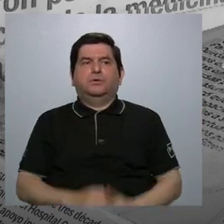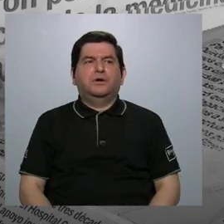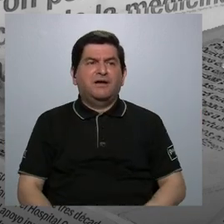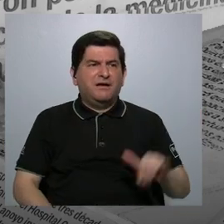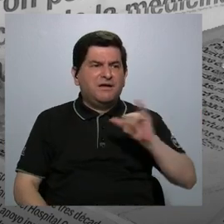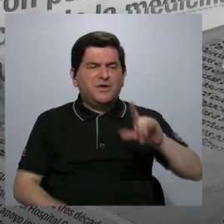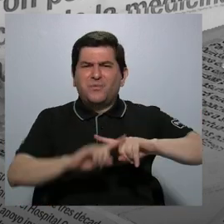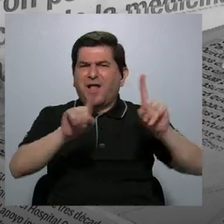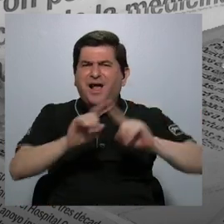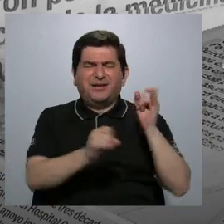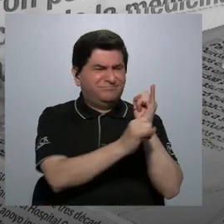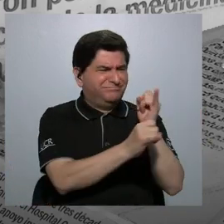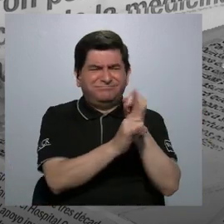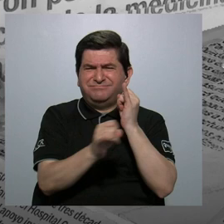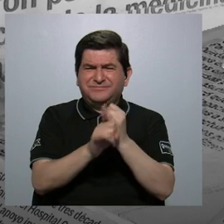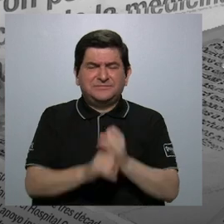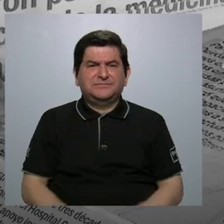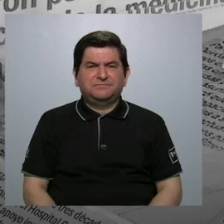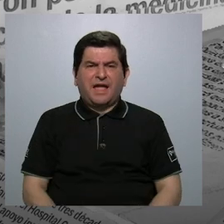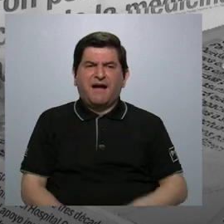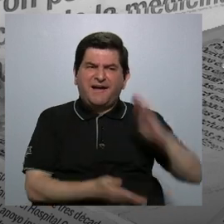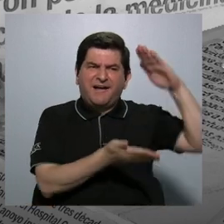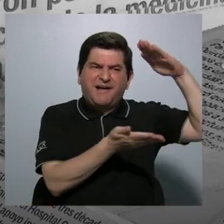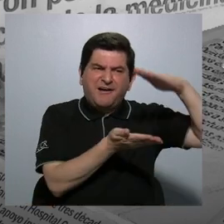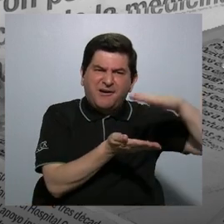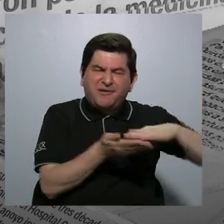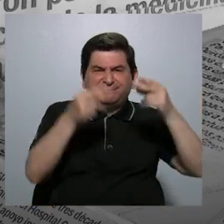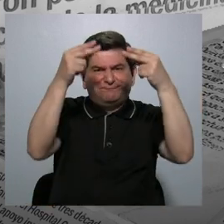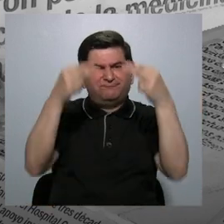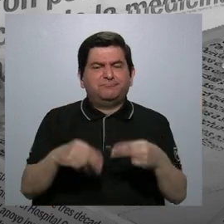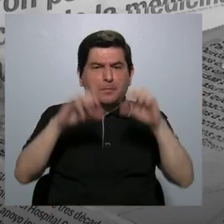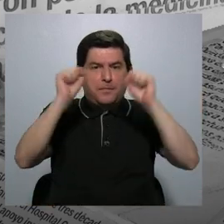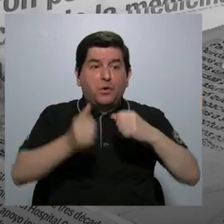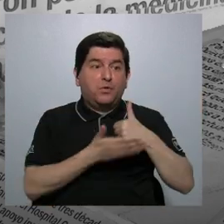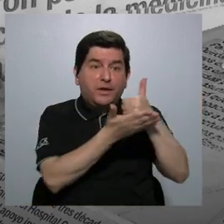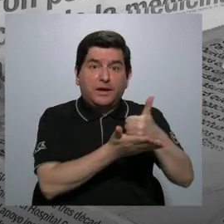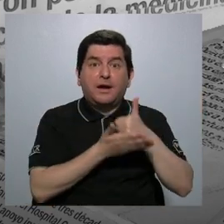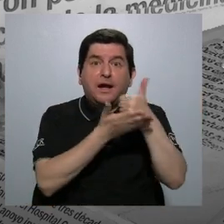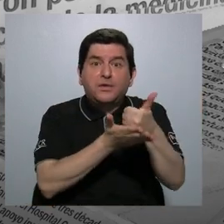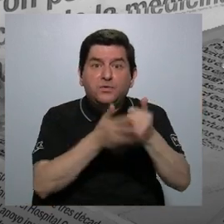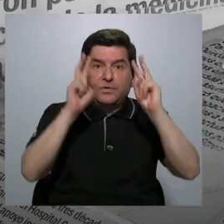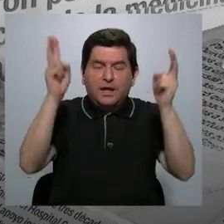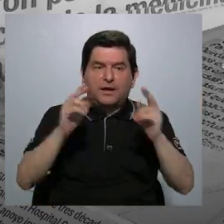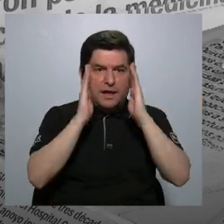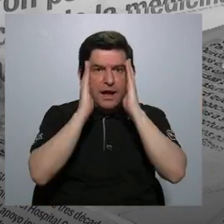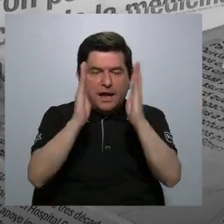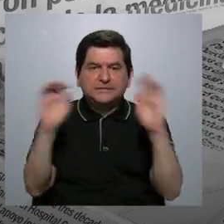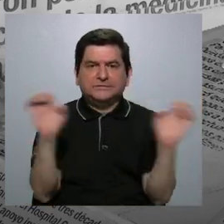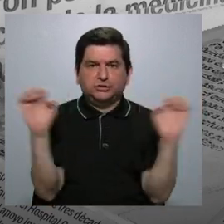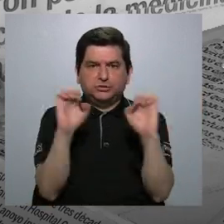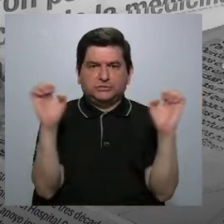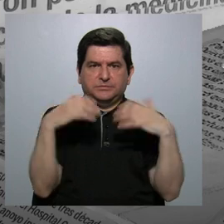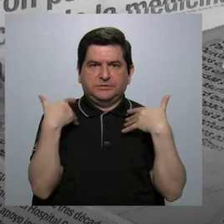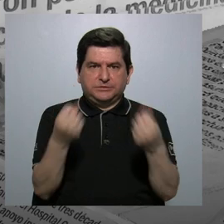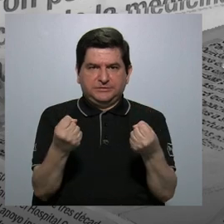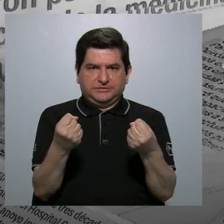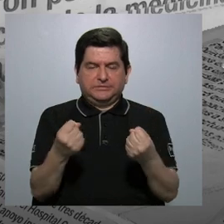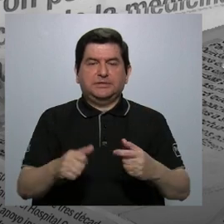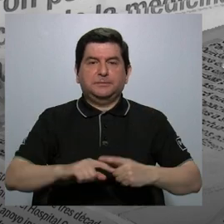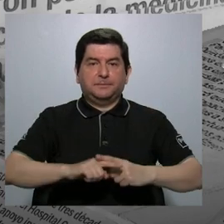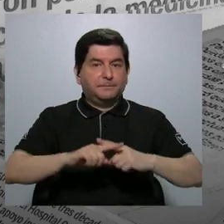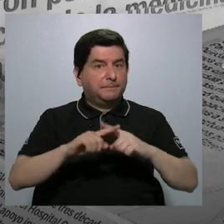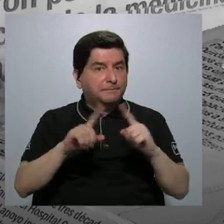muchas otras instituciones, sufre de recortes presupuestarios para aportar a todo el tema de atención de la emergencia. No